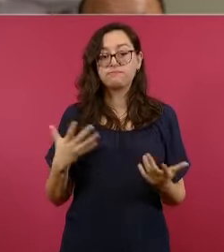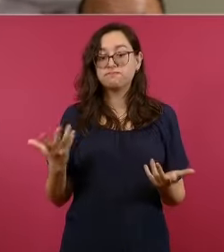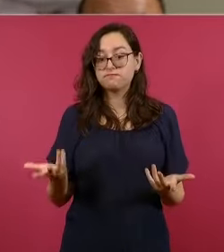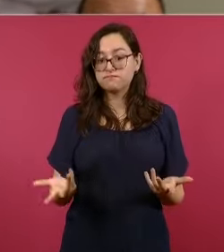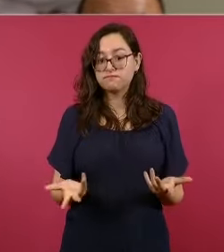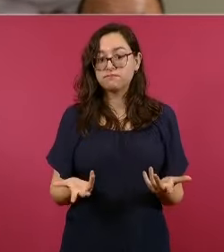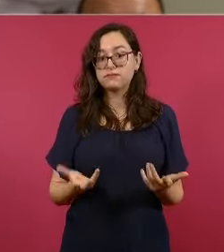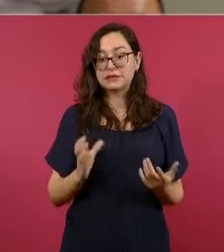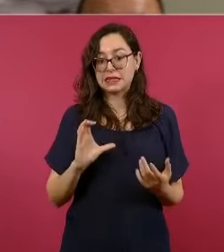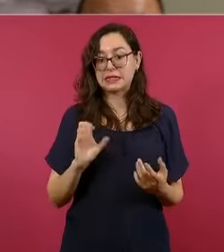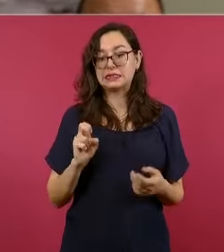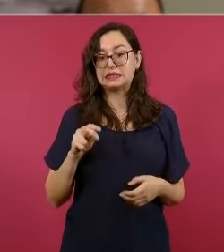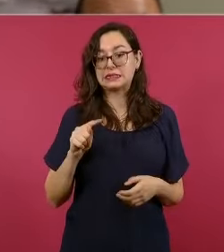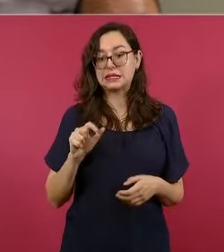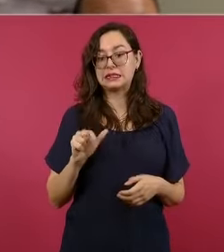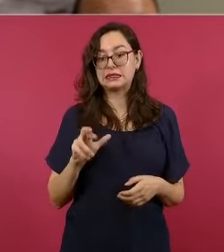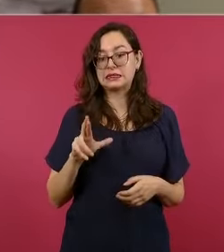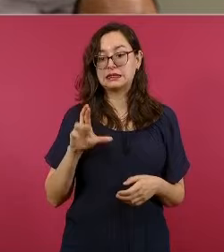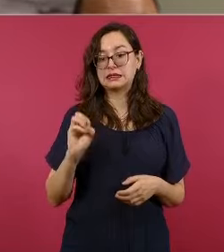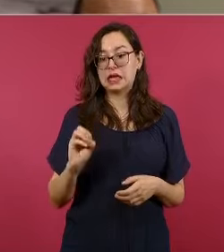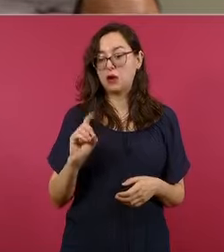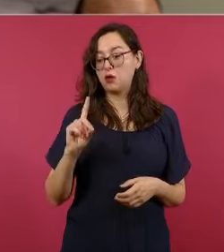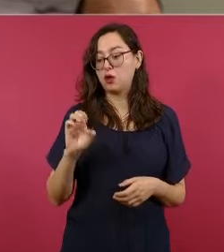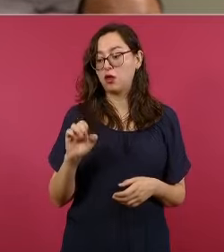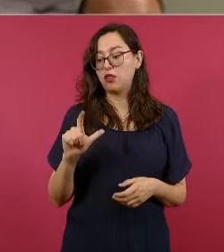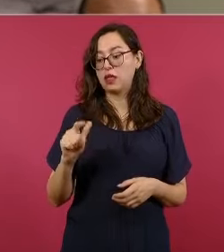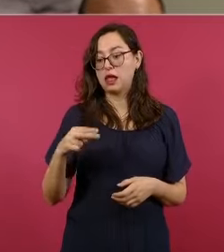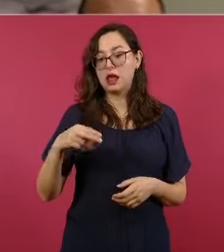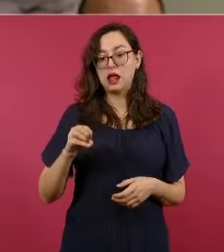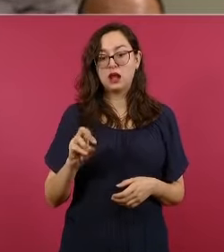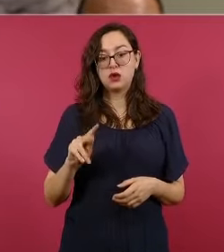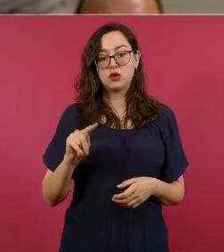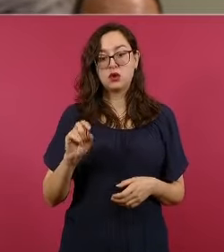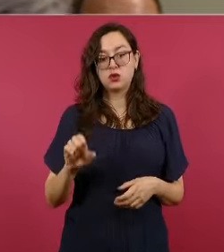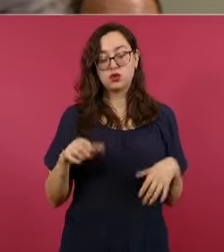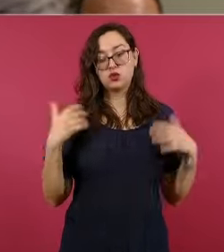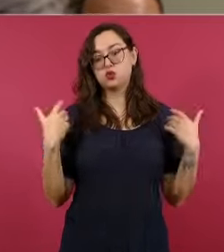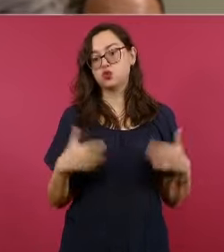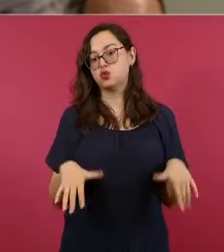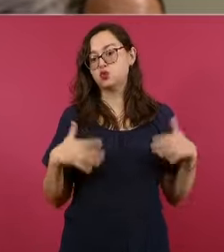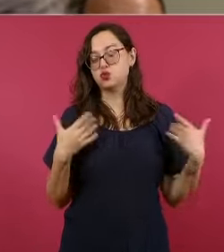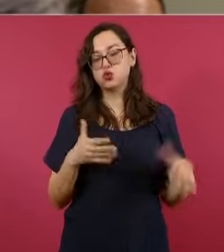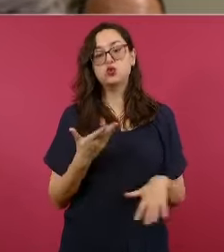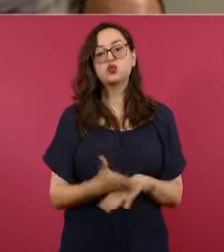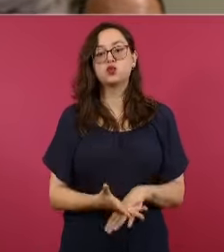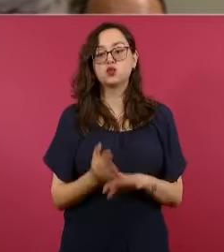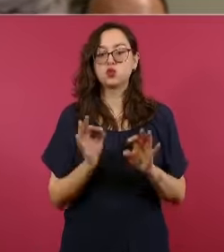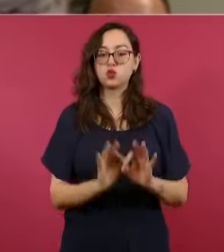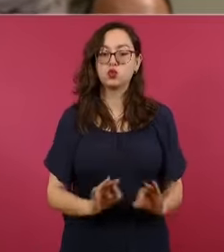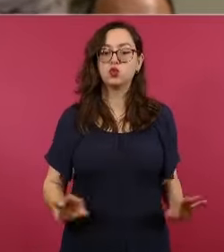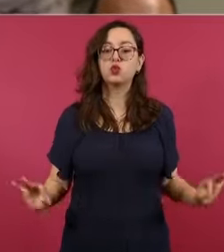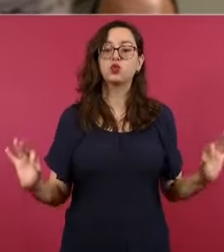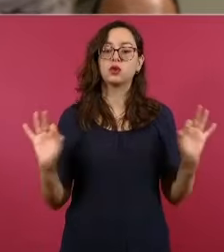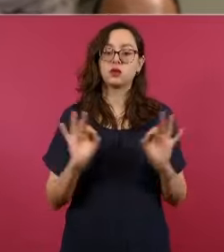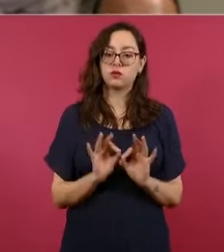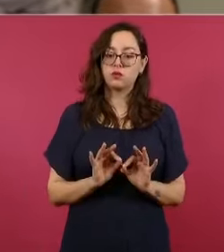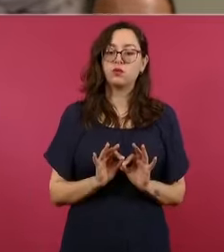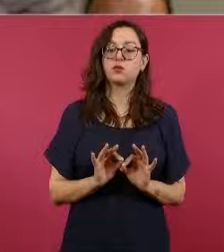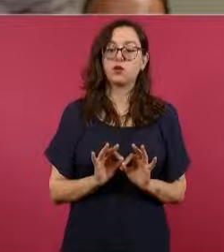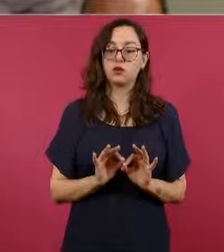Centauro del Norte este gasoducto es que es muy importante porque pues ya